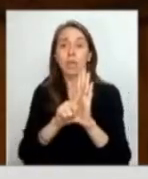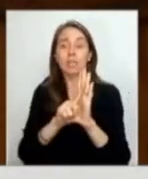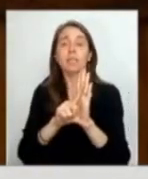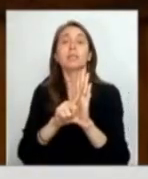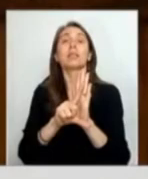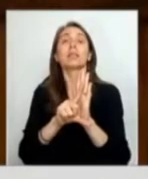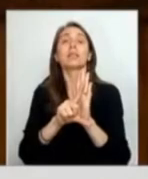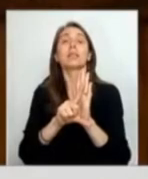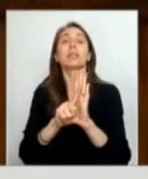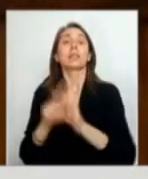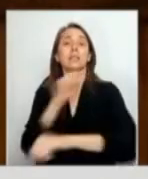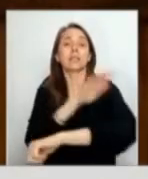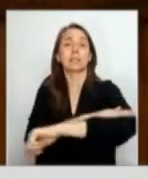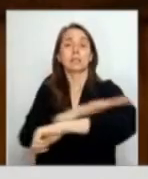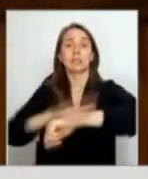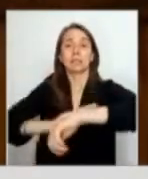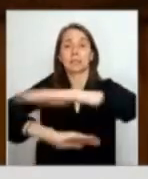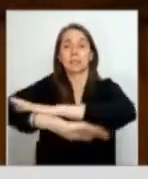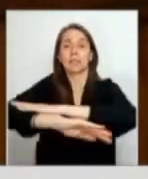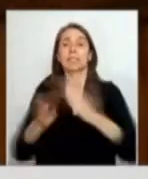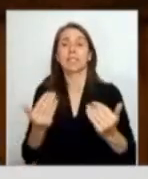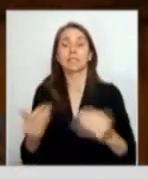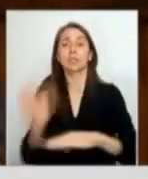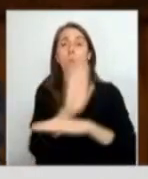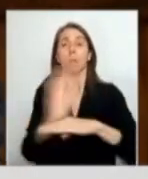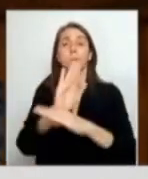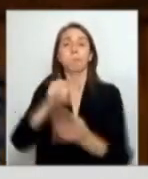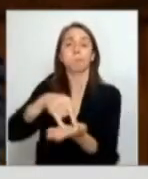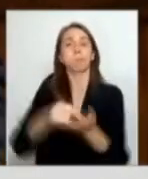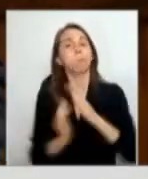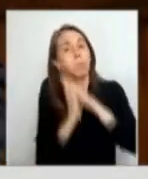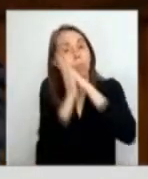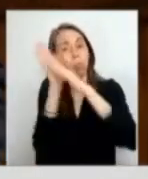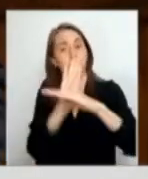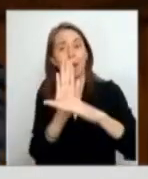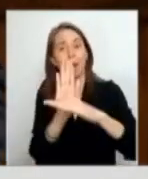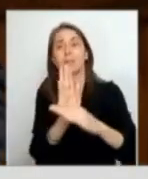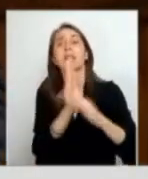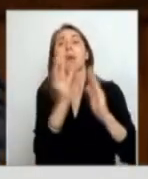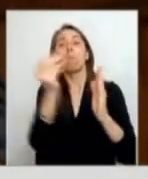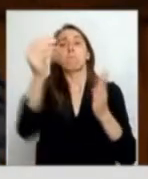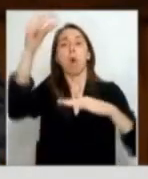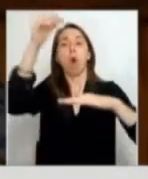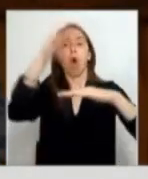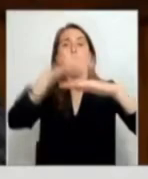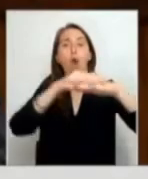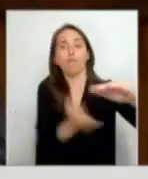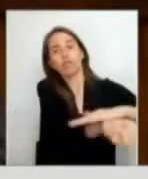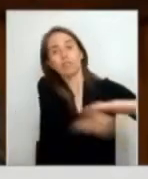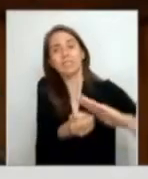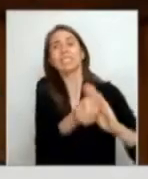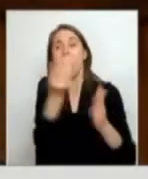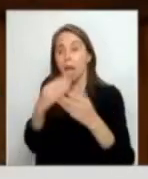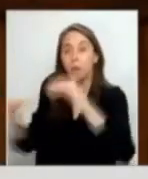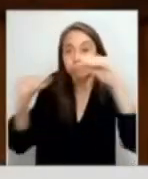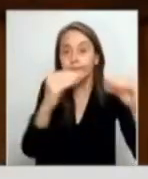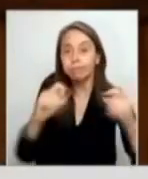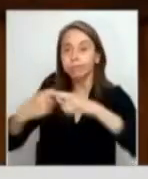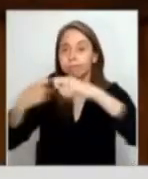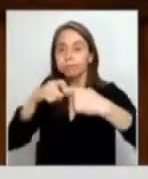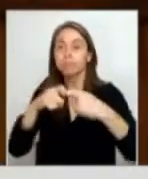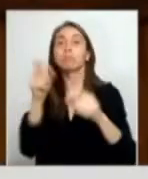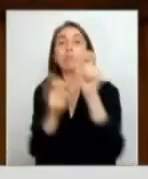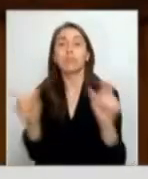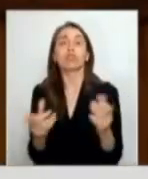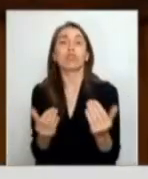izquierda a derecha necesitamos desempolvar de este Congreso y aprobar en la agenda que a la gente le importa. De izquierda a